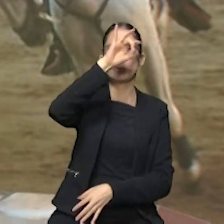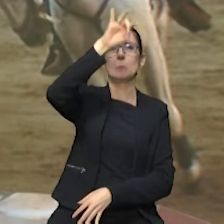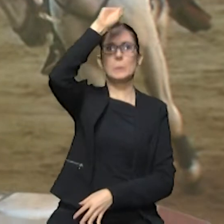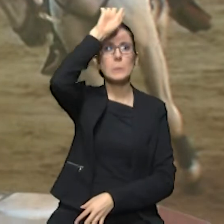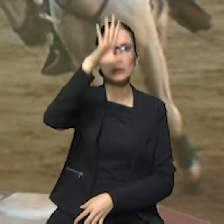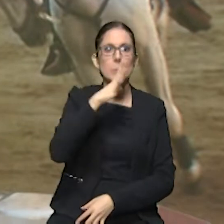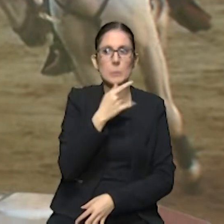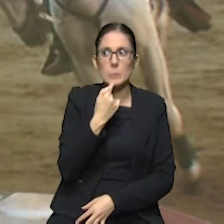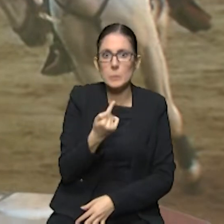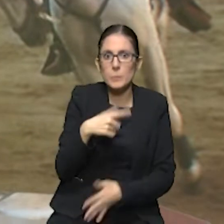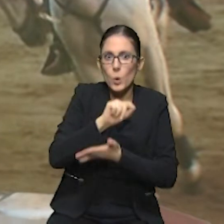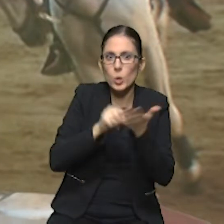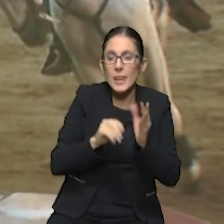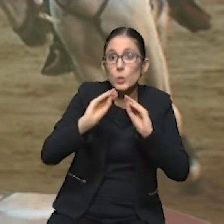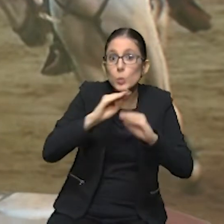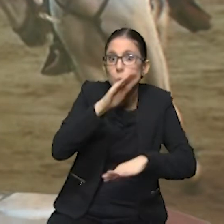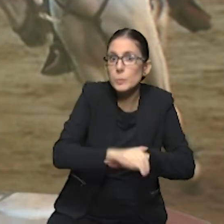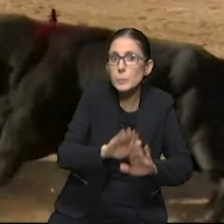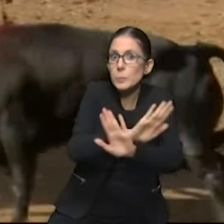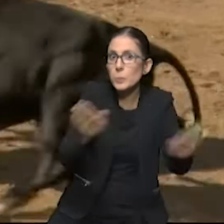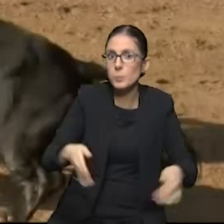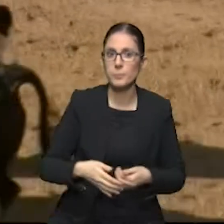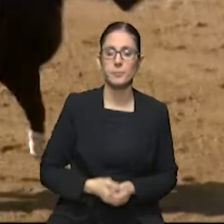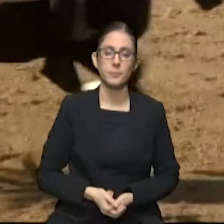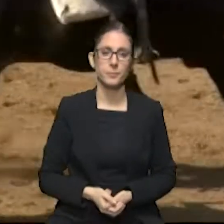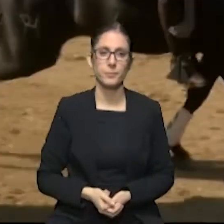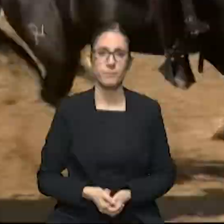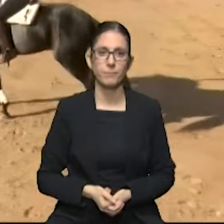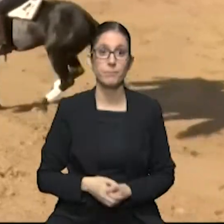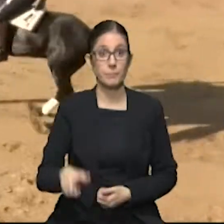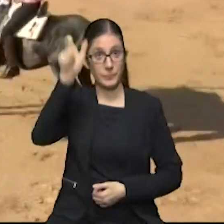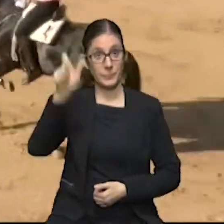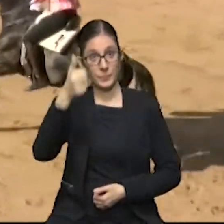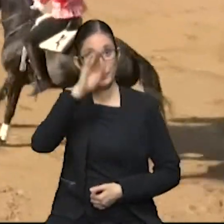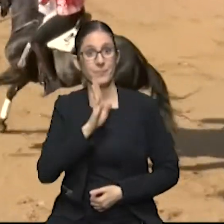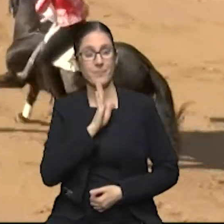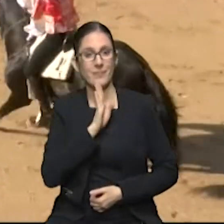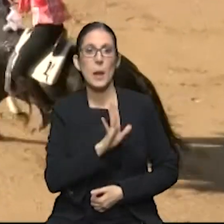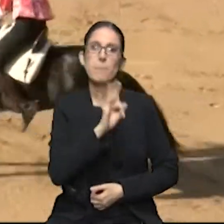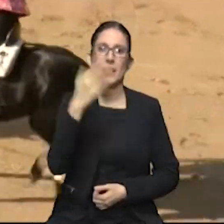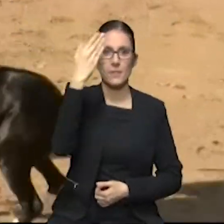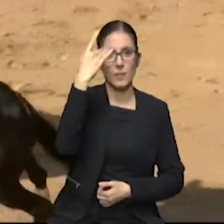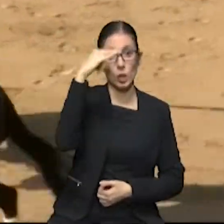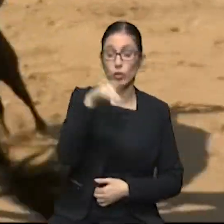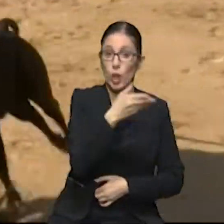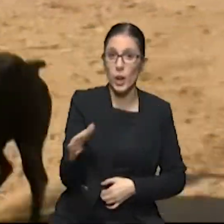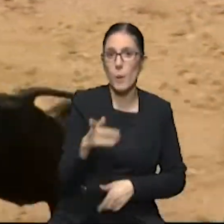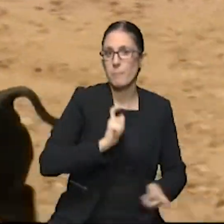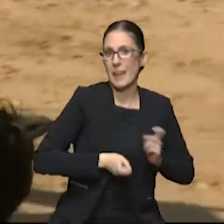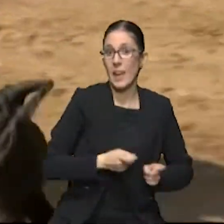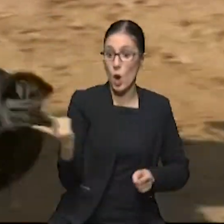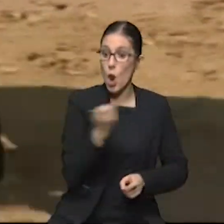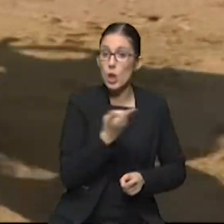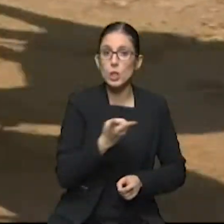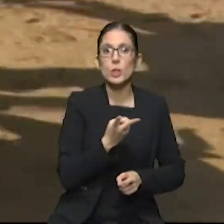solo cumplió lo que marcaba el contrato. Pablo Hermoso de Mendoza y el torero mexicano Diego Silvetti han sido demandados por